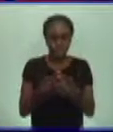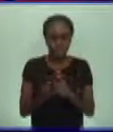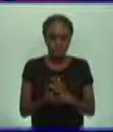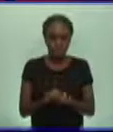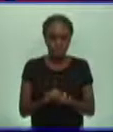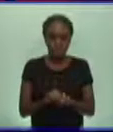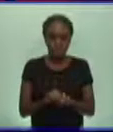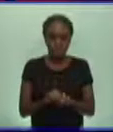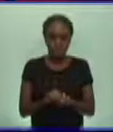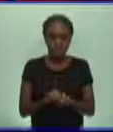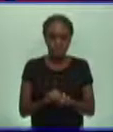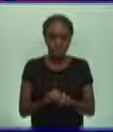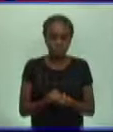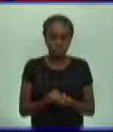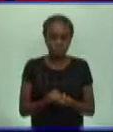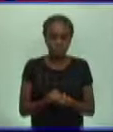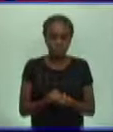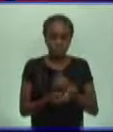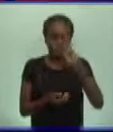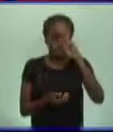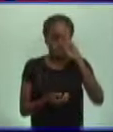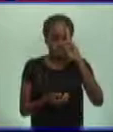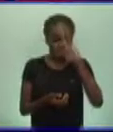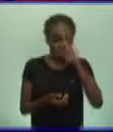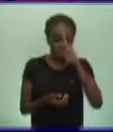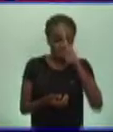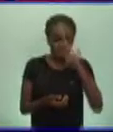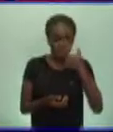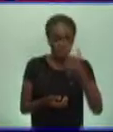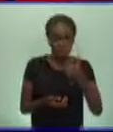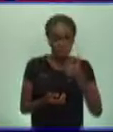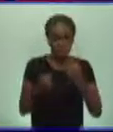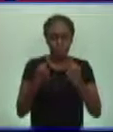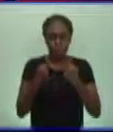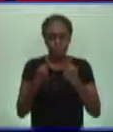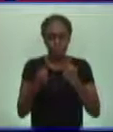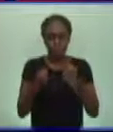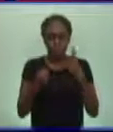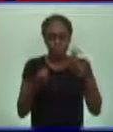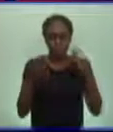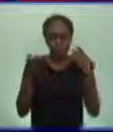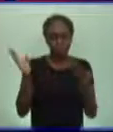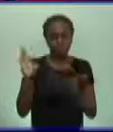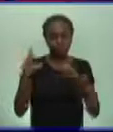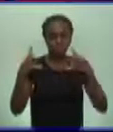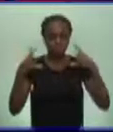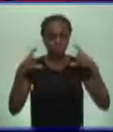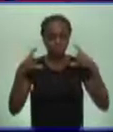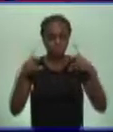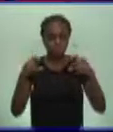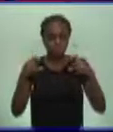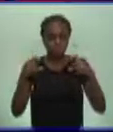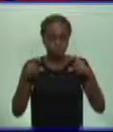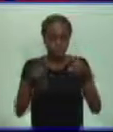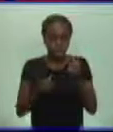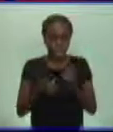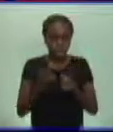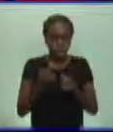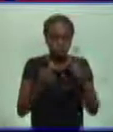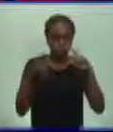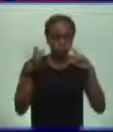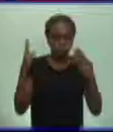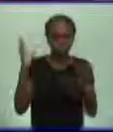nos mantienen sanos y fuertes. Observen esta ilustración donde aparecen algunos de